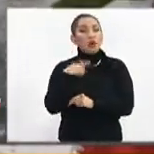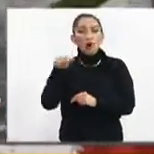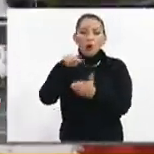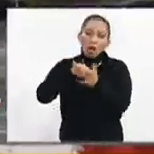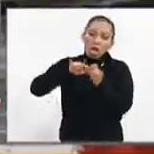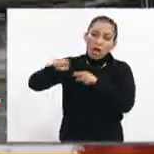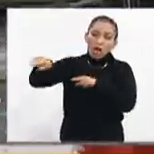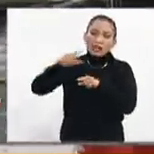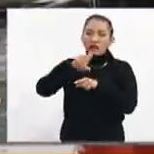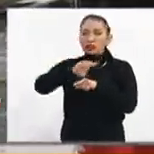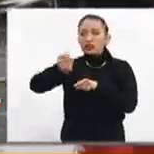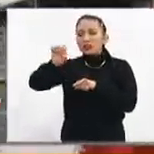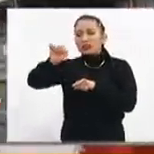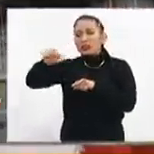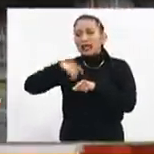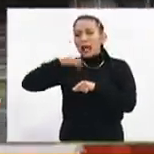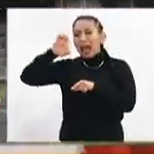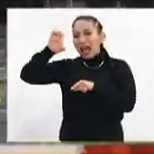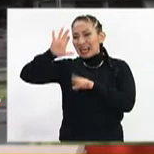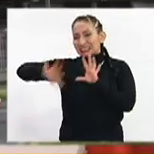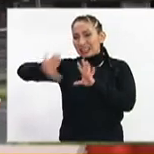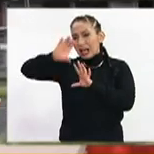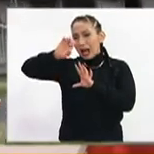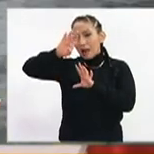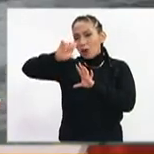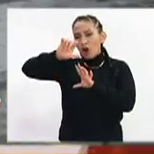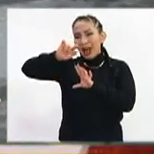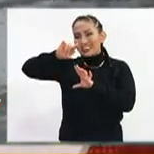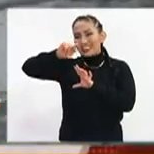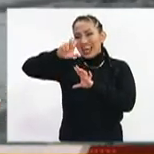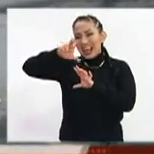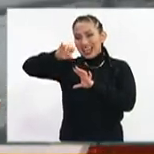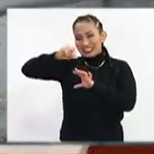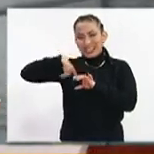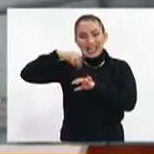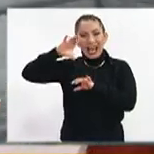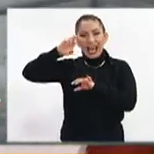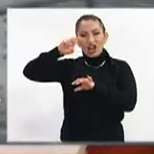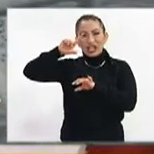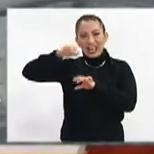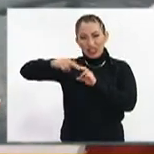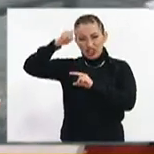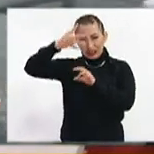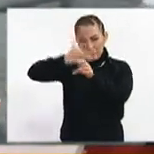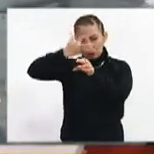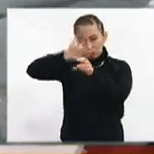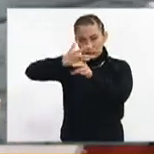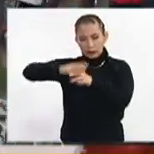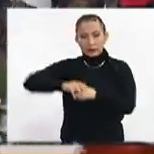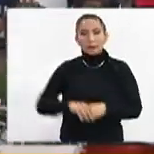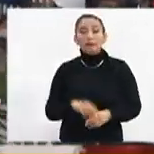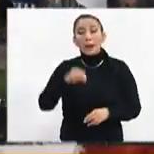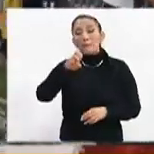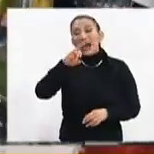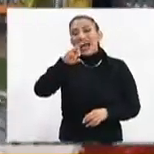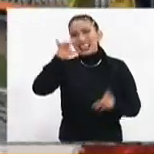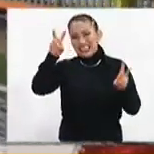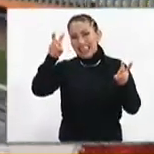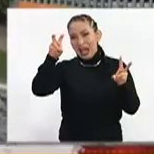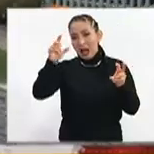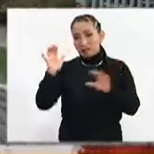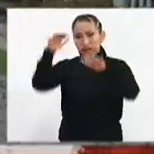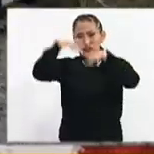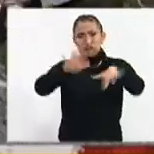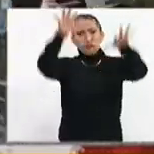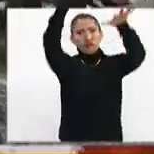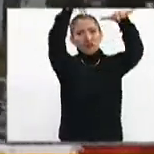a 260 kilómetros al este de Cabo Hatteras, Carolina del Norte, allá en los Estados Unidos. María provocó alto